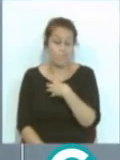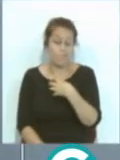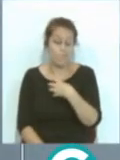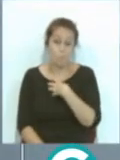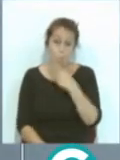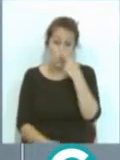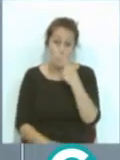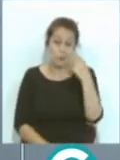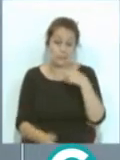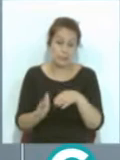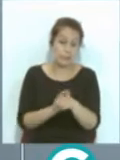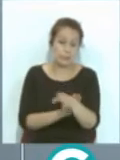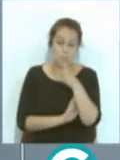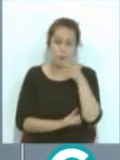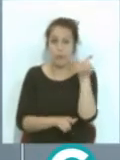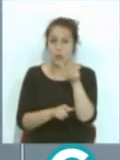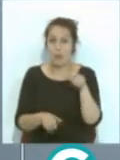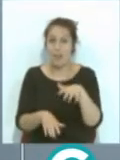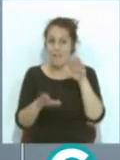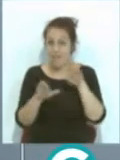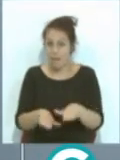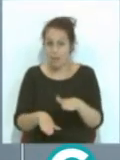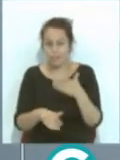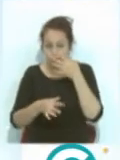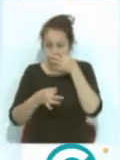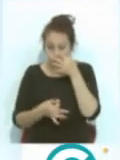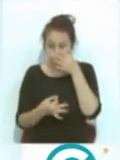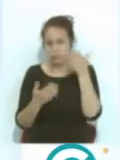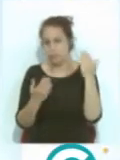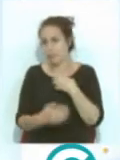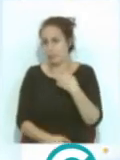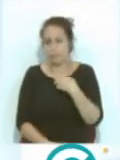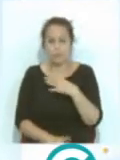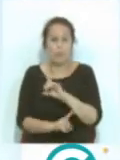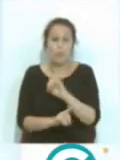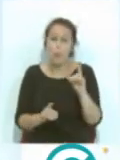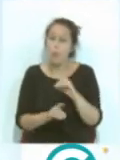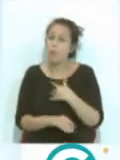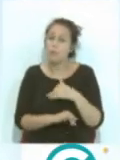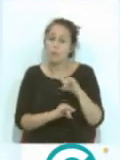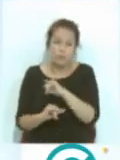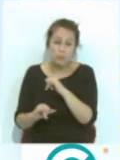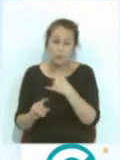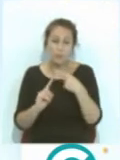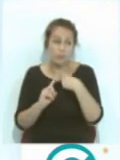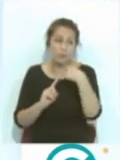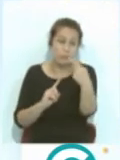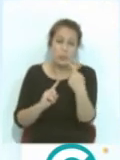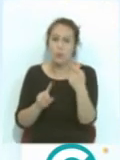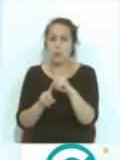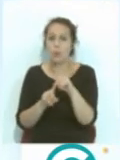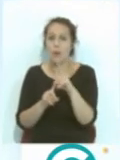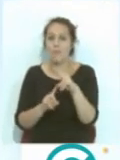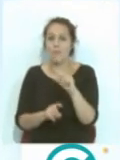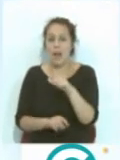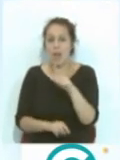el público, por los aficionados cadistas in situ. Sí, tampoco pudieron disfrutar de un desplazamiento como el que hubiera sido el de